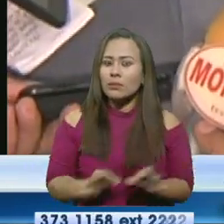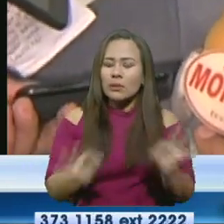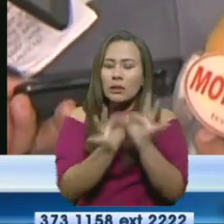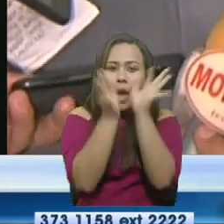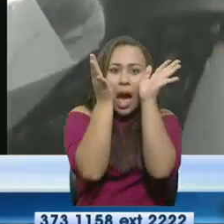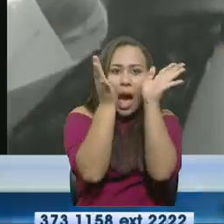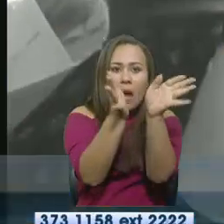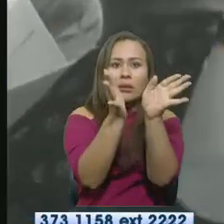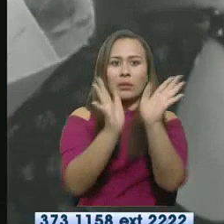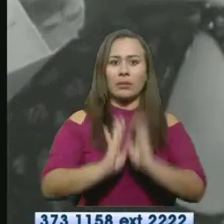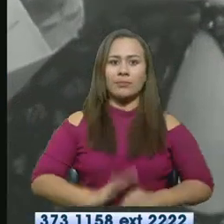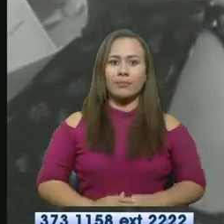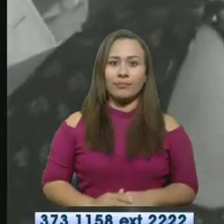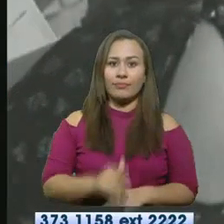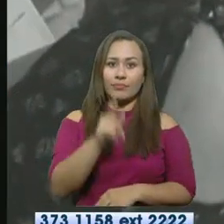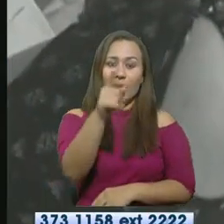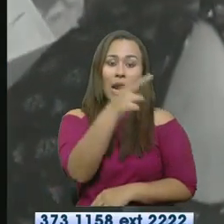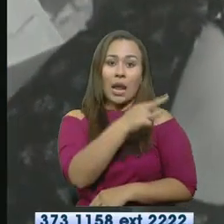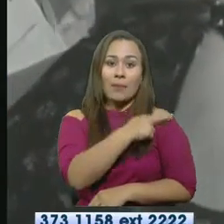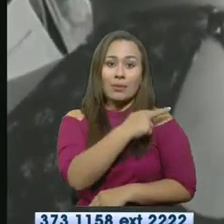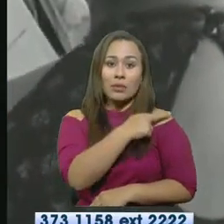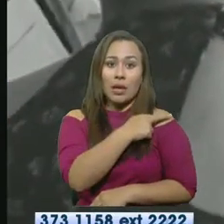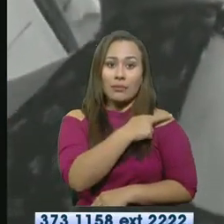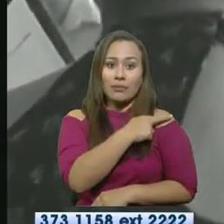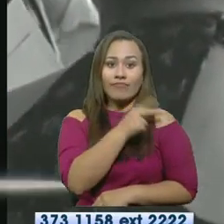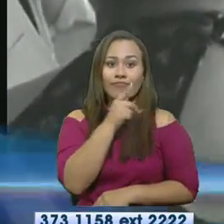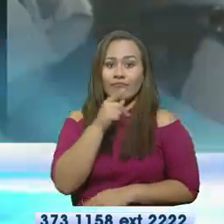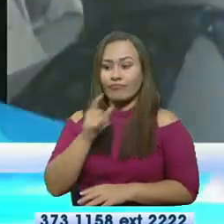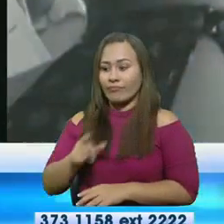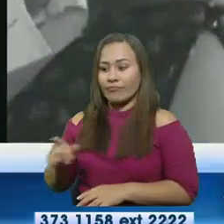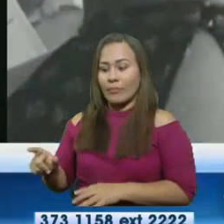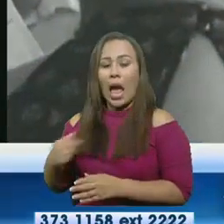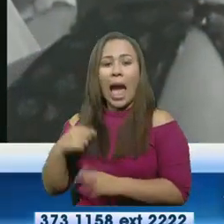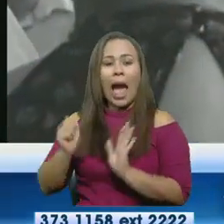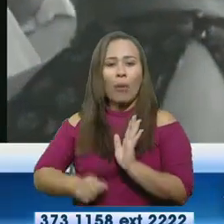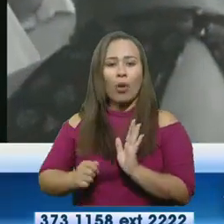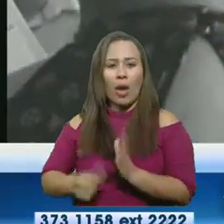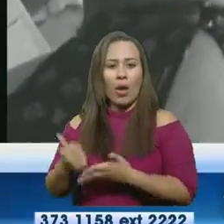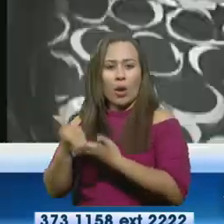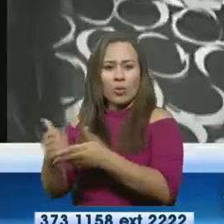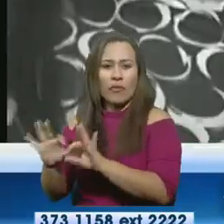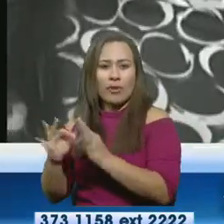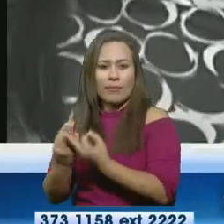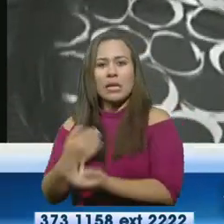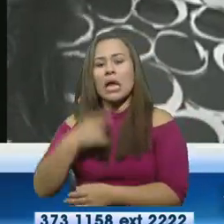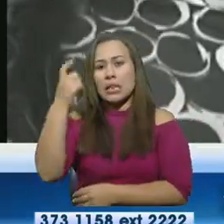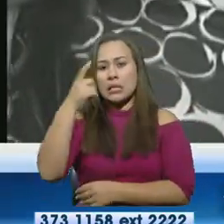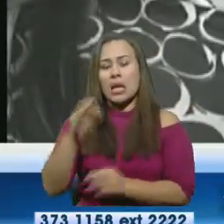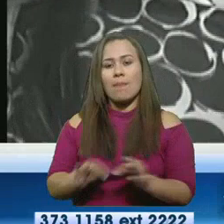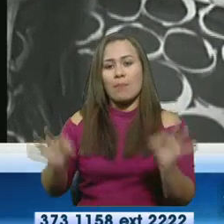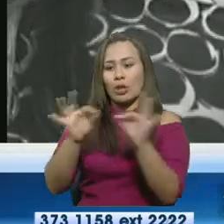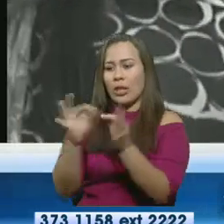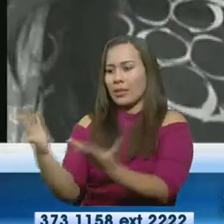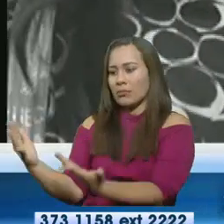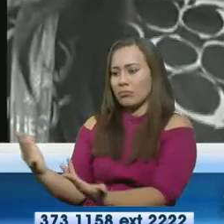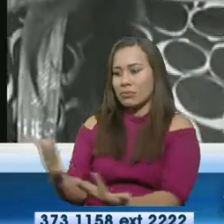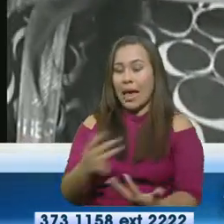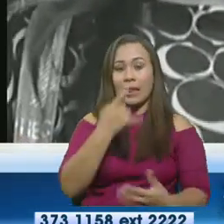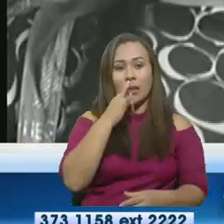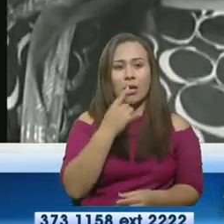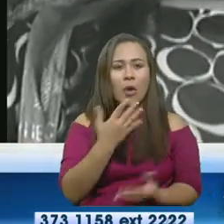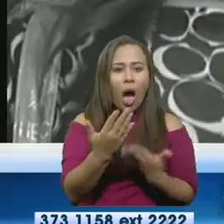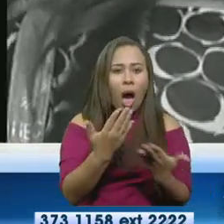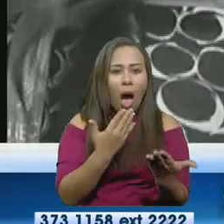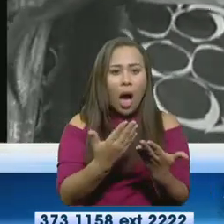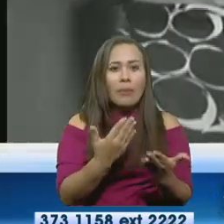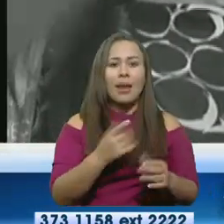dándole un seguimiento. El representante de los afectados no descarta solicitar la Cámara de Gesell para conocer más detalles de lo